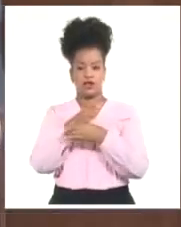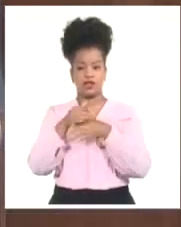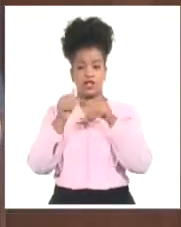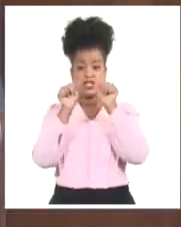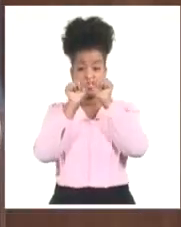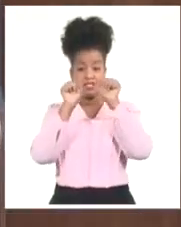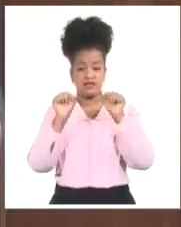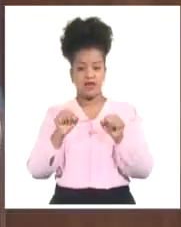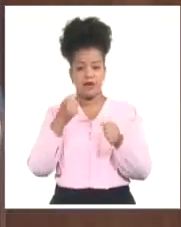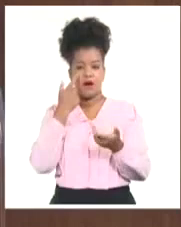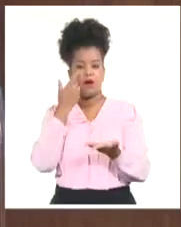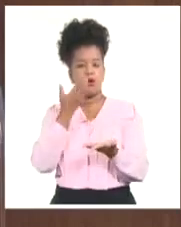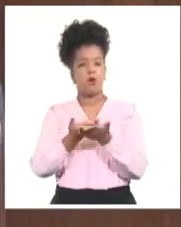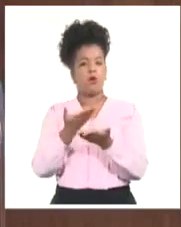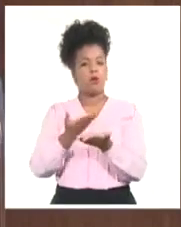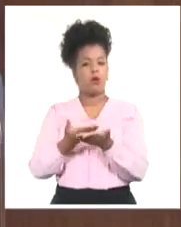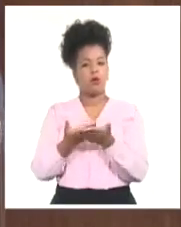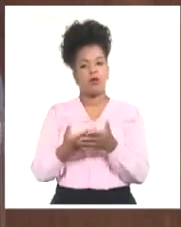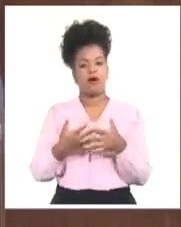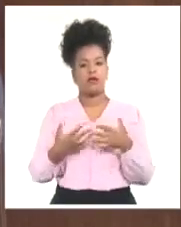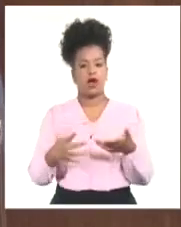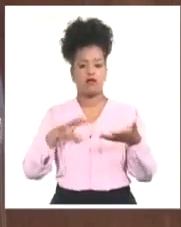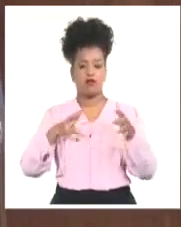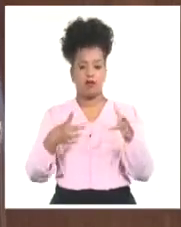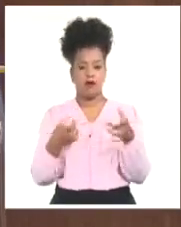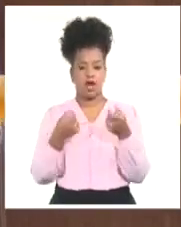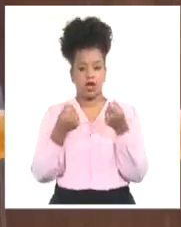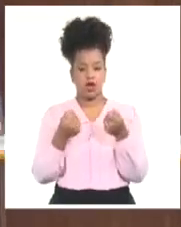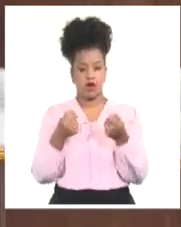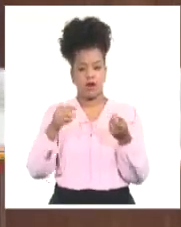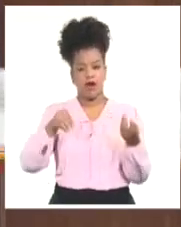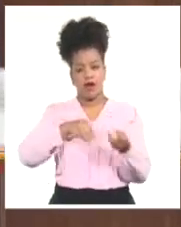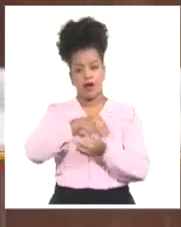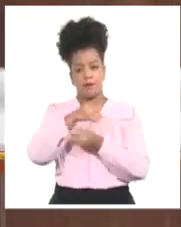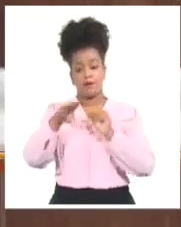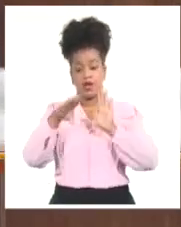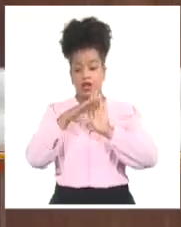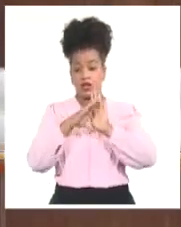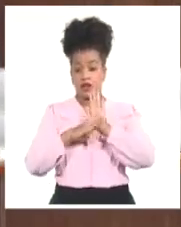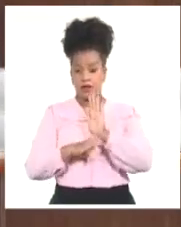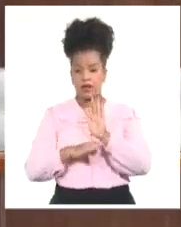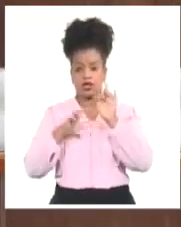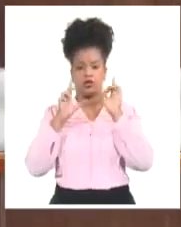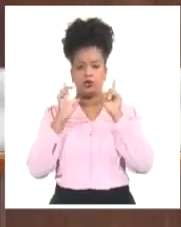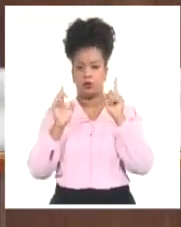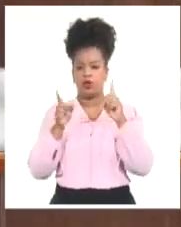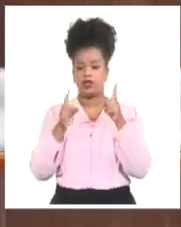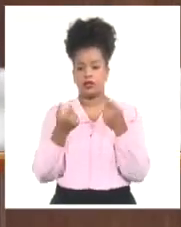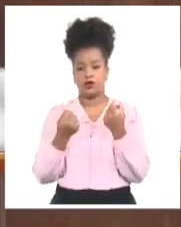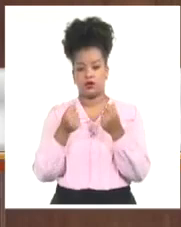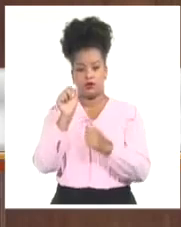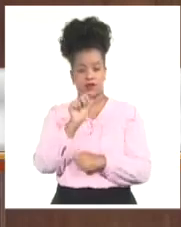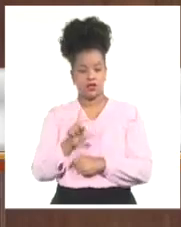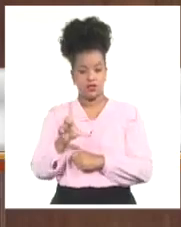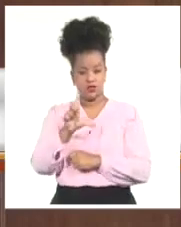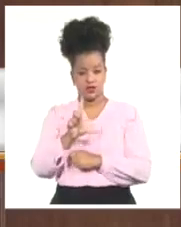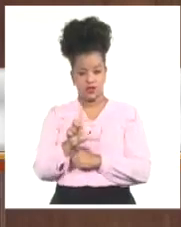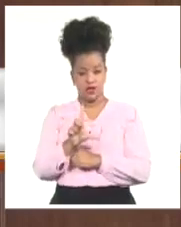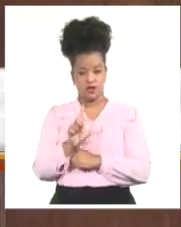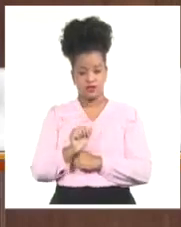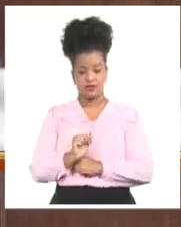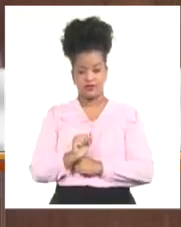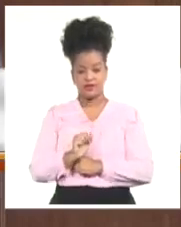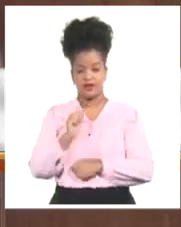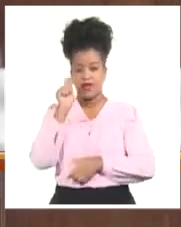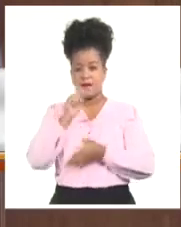la articulación de la conceptualización del modelo económico, los lineamientos de la política económica y social con los